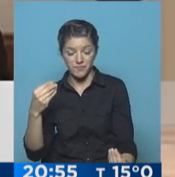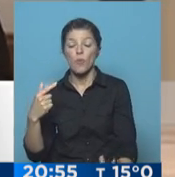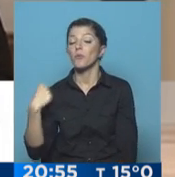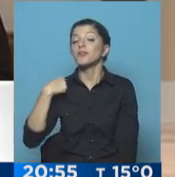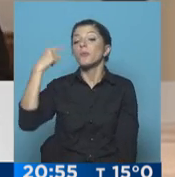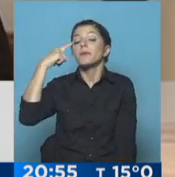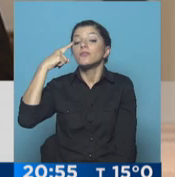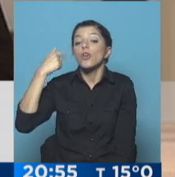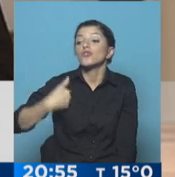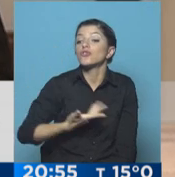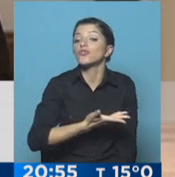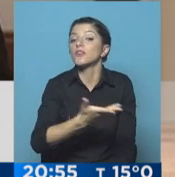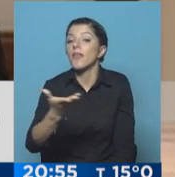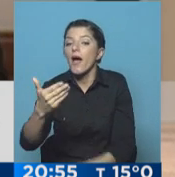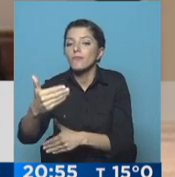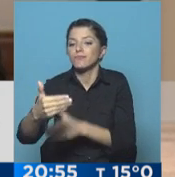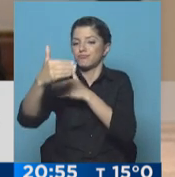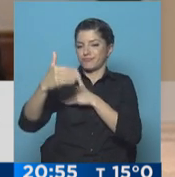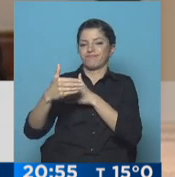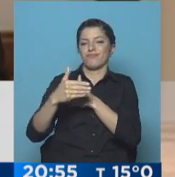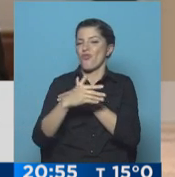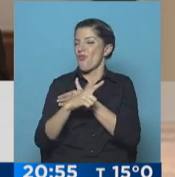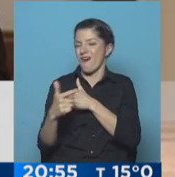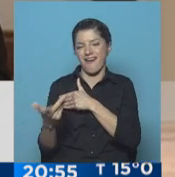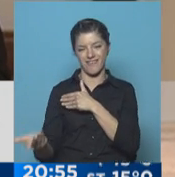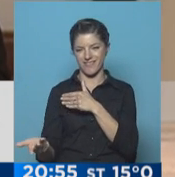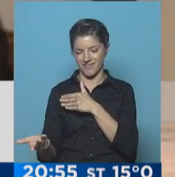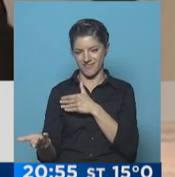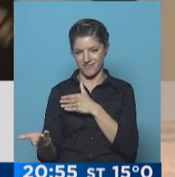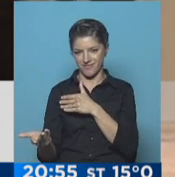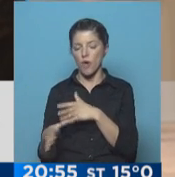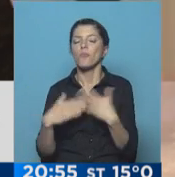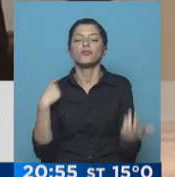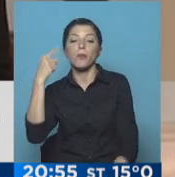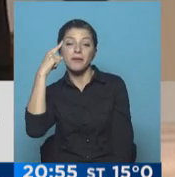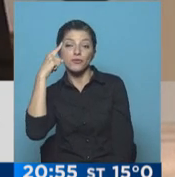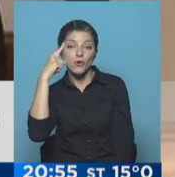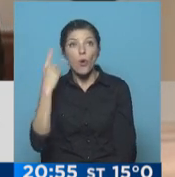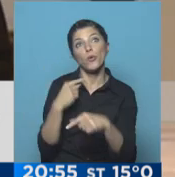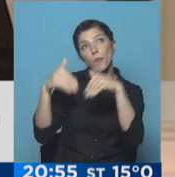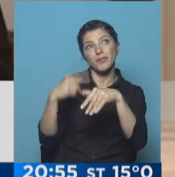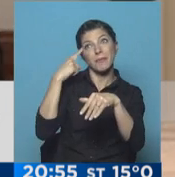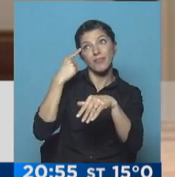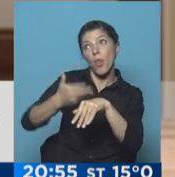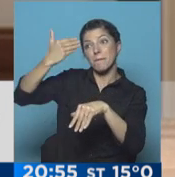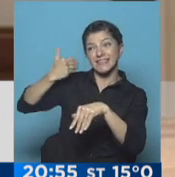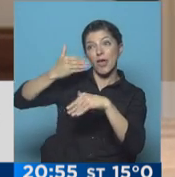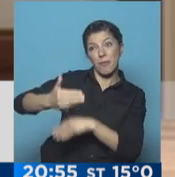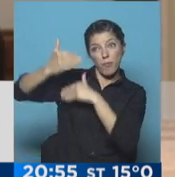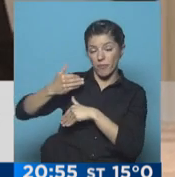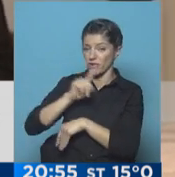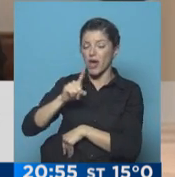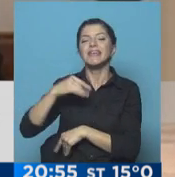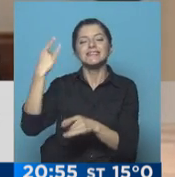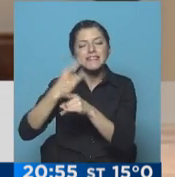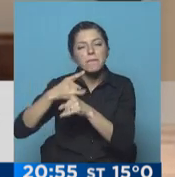sociedades no van para atrás. Porque creo que nadie vota para atrás. Creo que se vota para